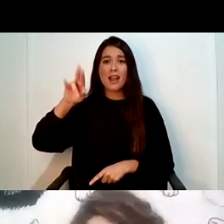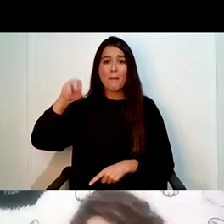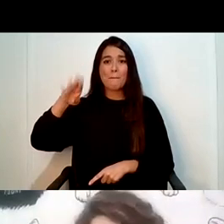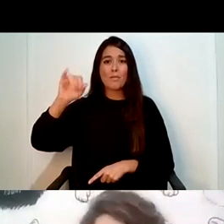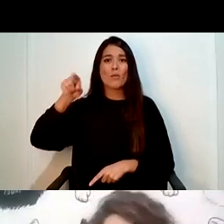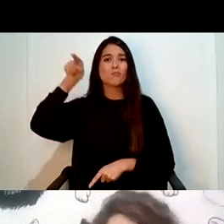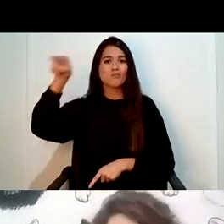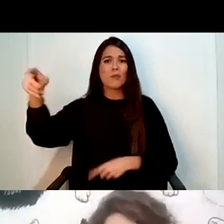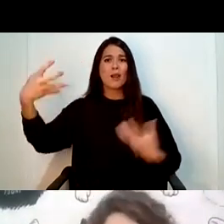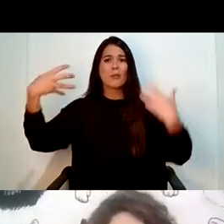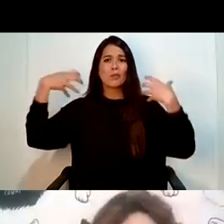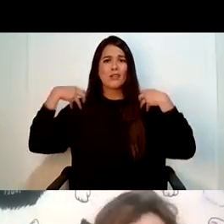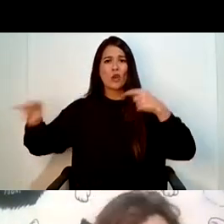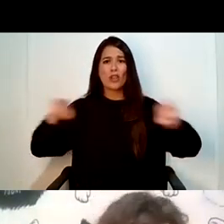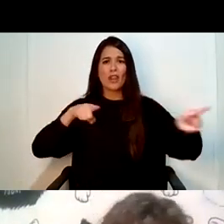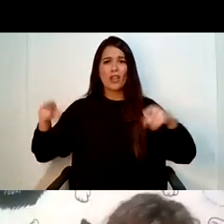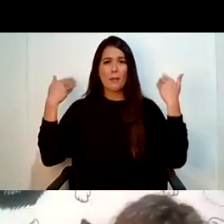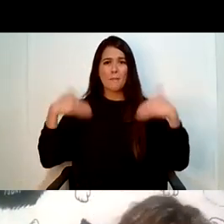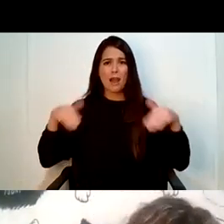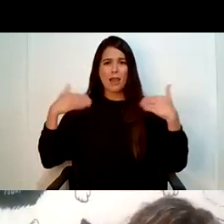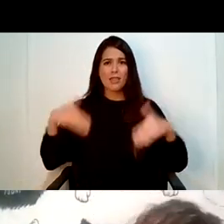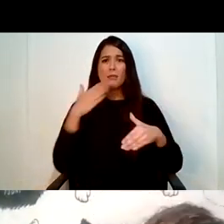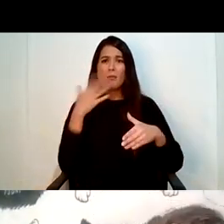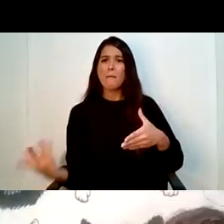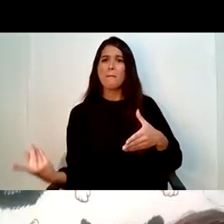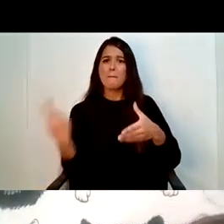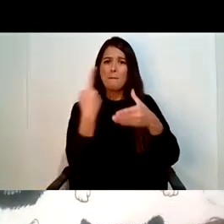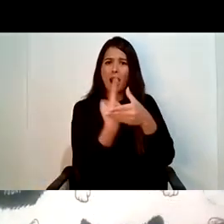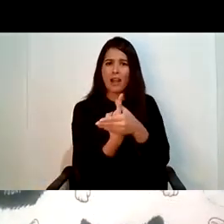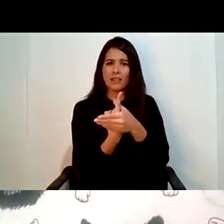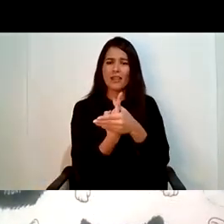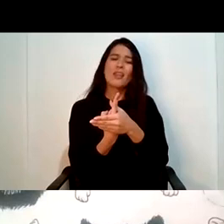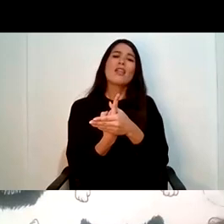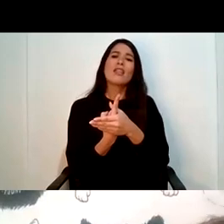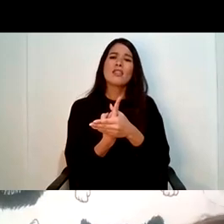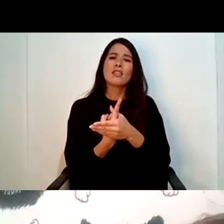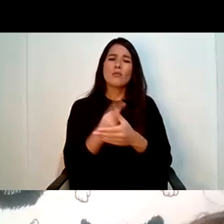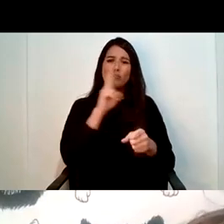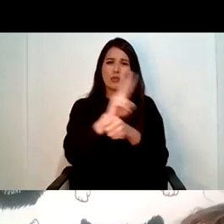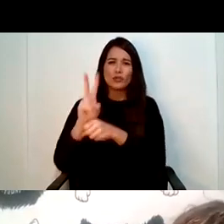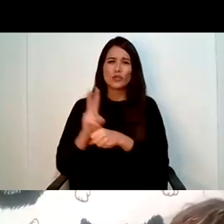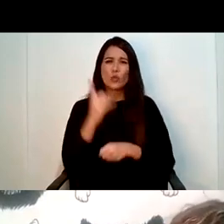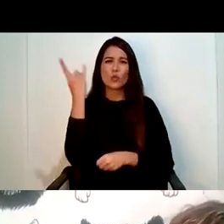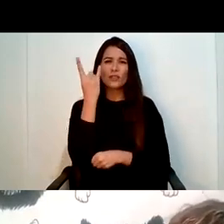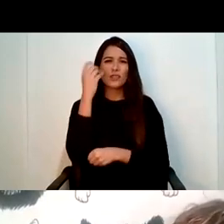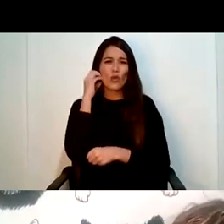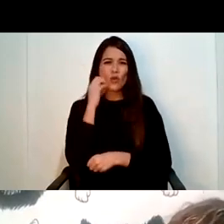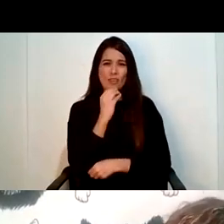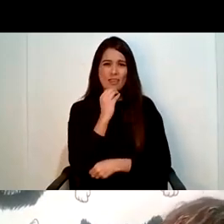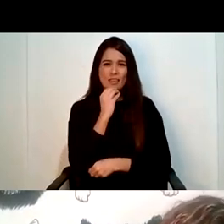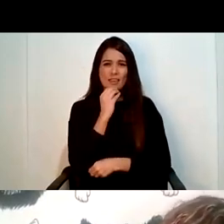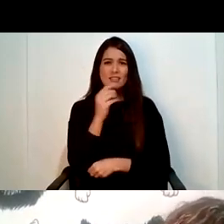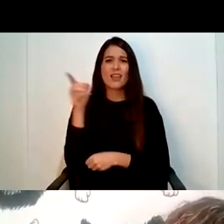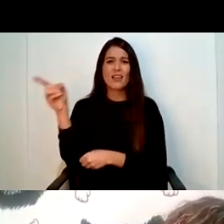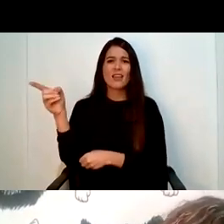de pedagogía en la educación especial y miembro del equipo de prácticas de la Escuela de Educación de la Universidad de O'Higgins, a